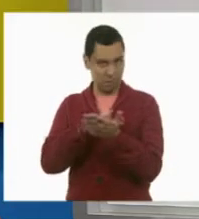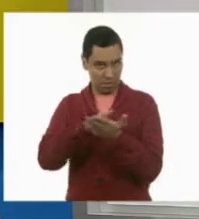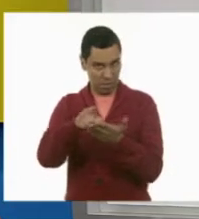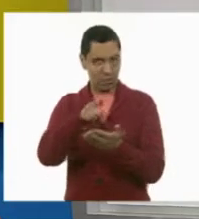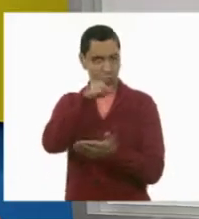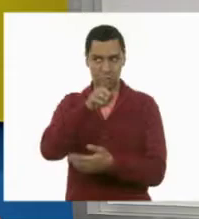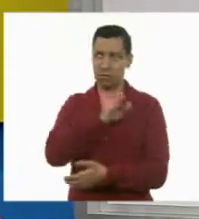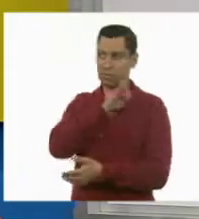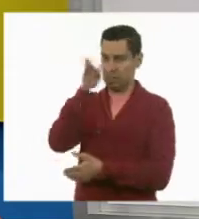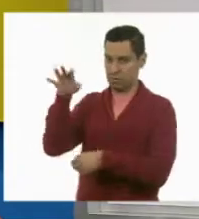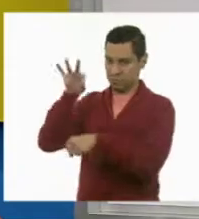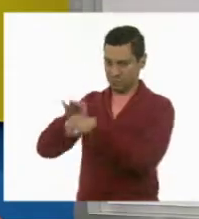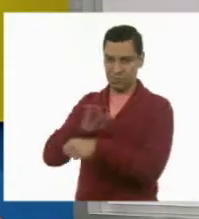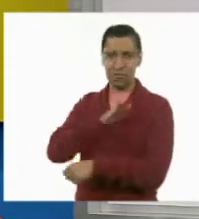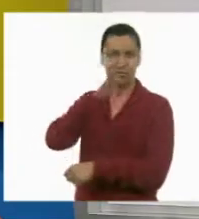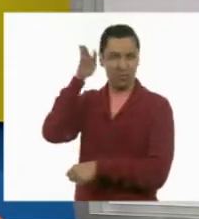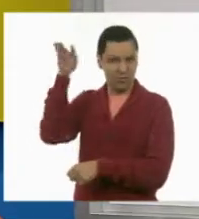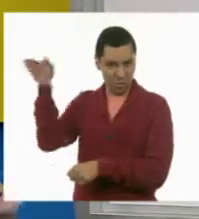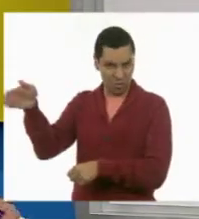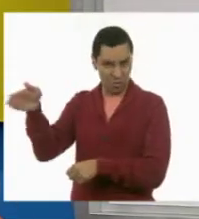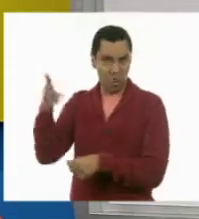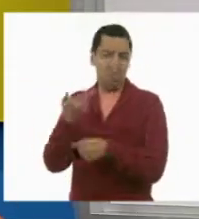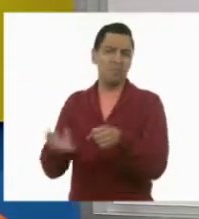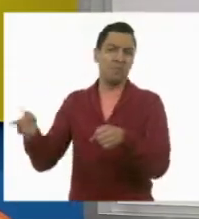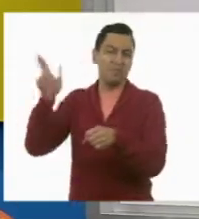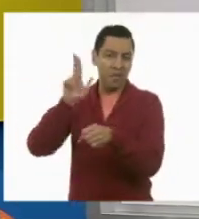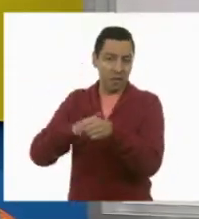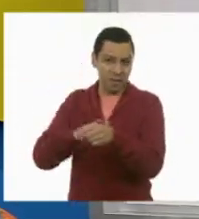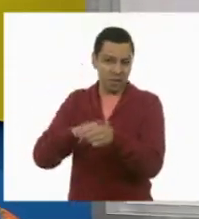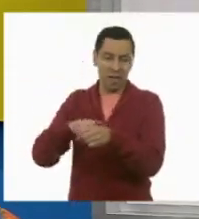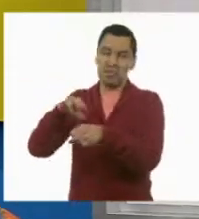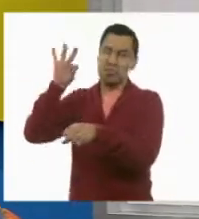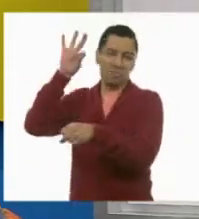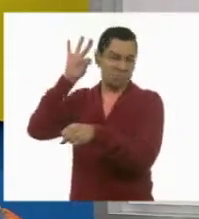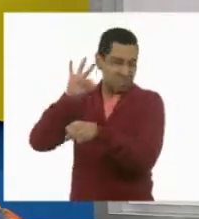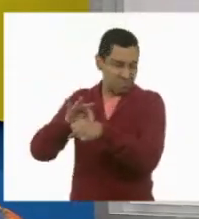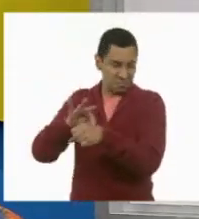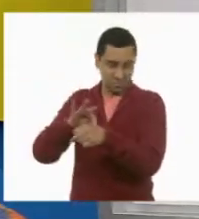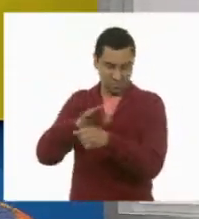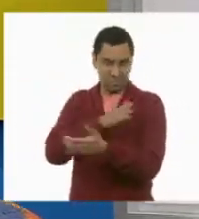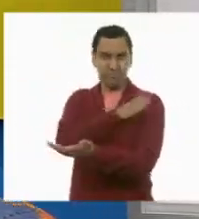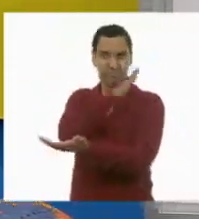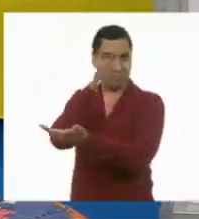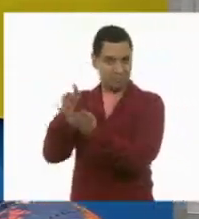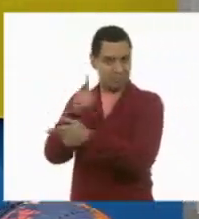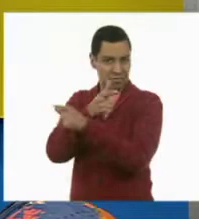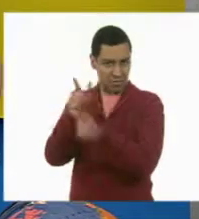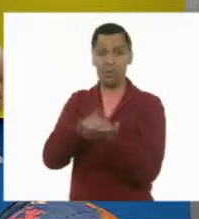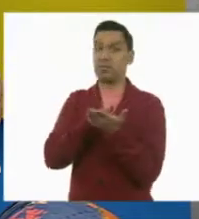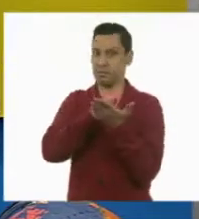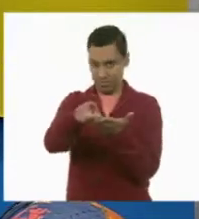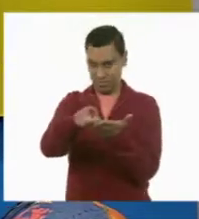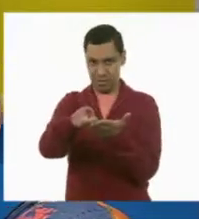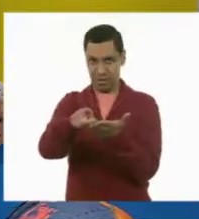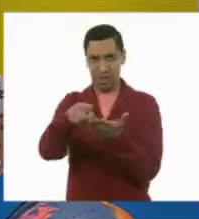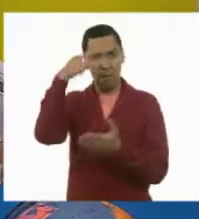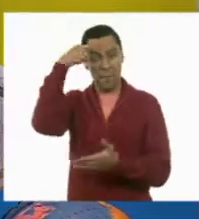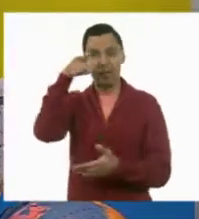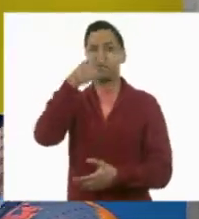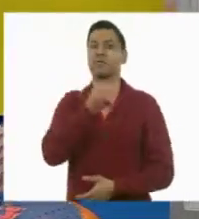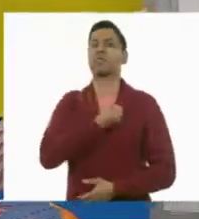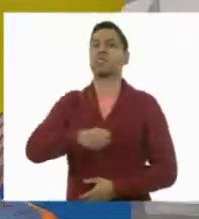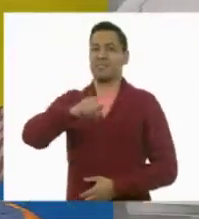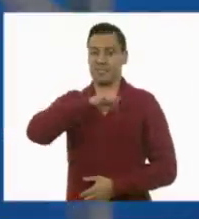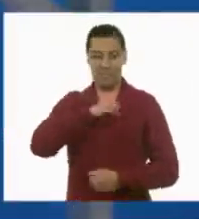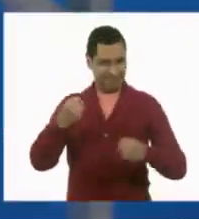doctor y a que nos atiendan en un hospital o en una clínica y podemos estar así ya sanos y